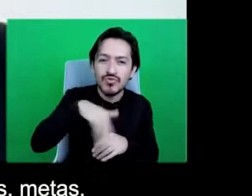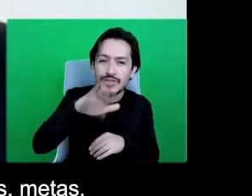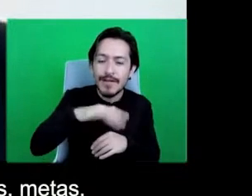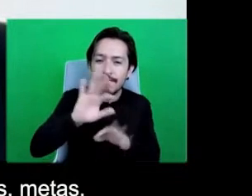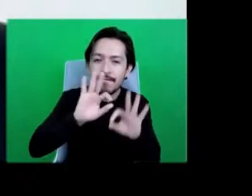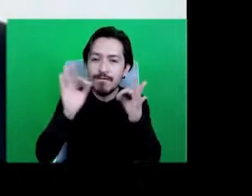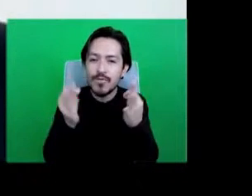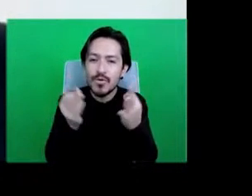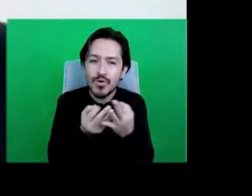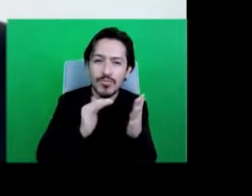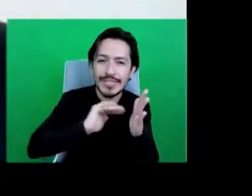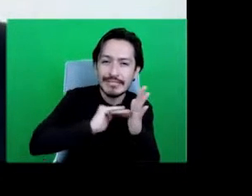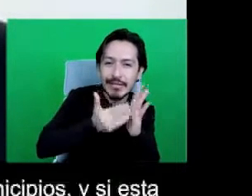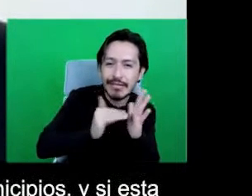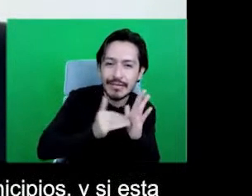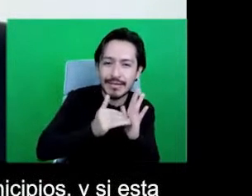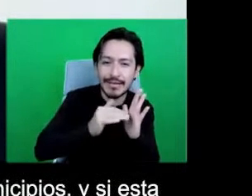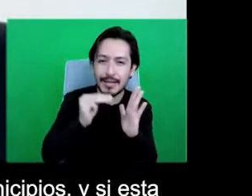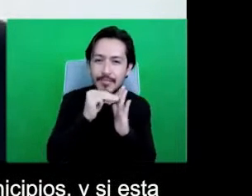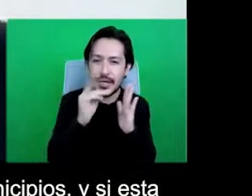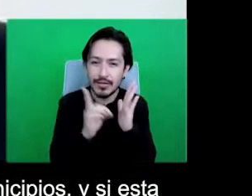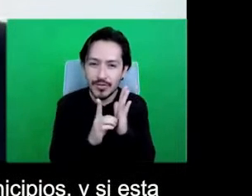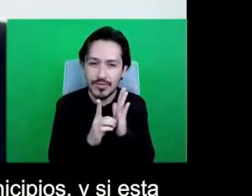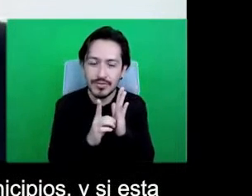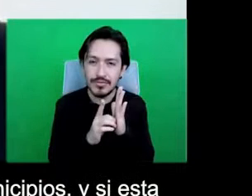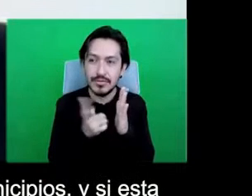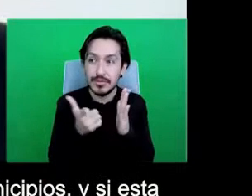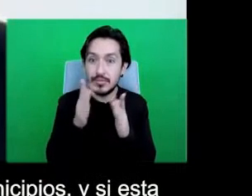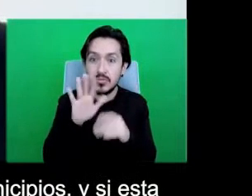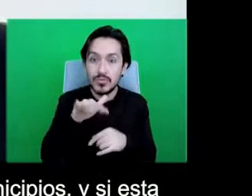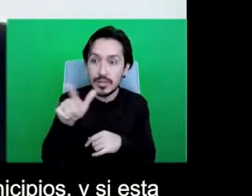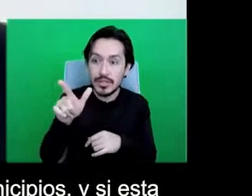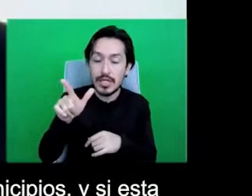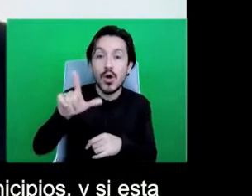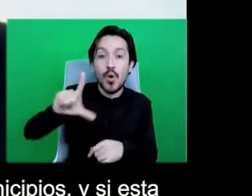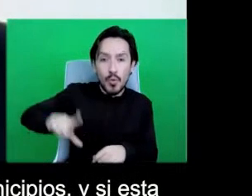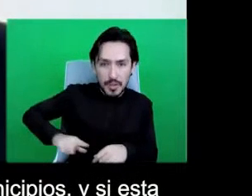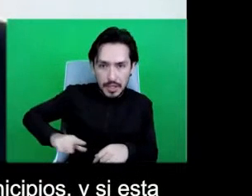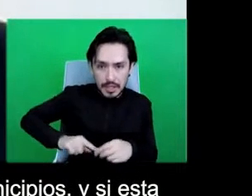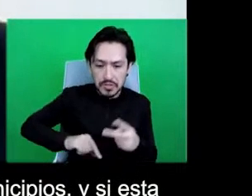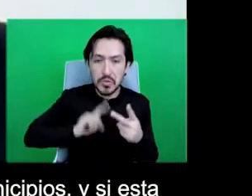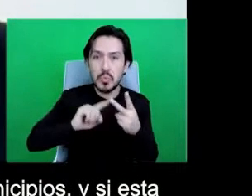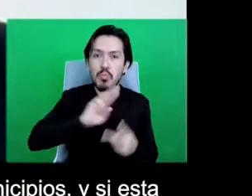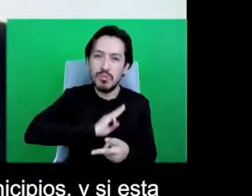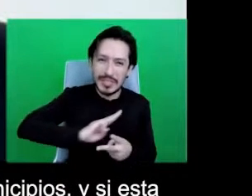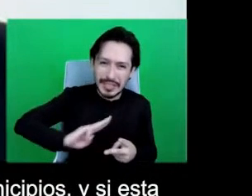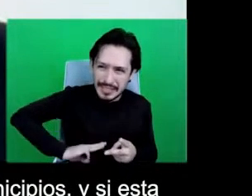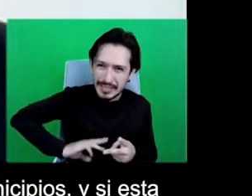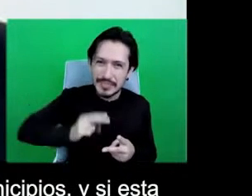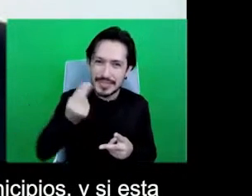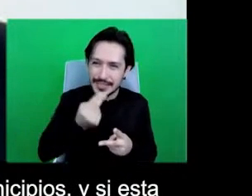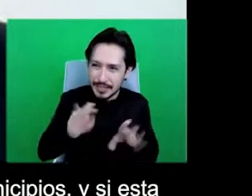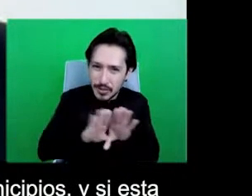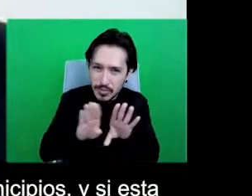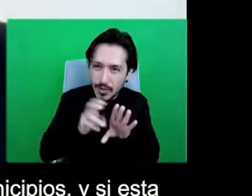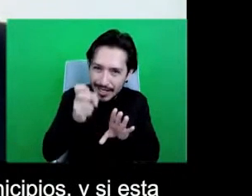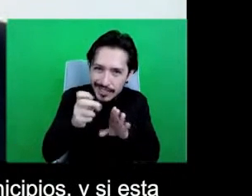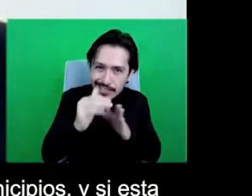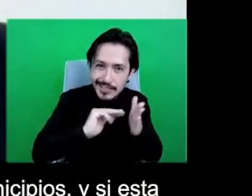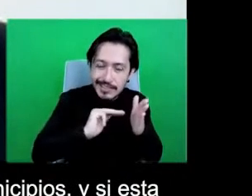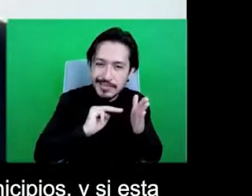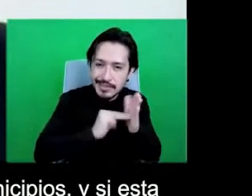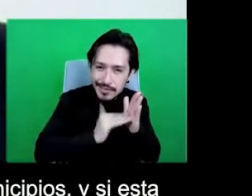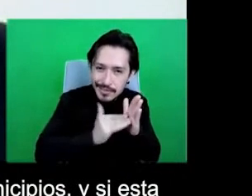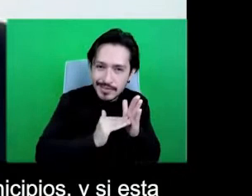para la Cultura, implementarlas por parte del gobierno, por parte de los municipios, y si esta implementación causa